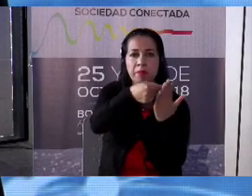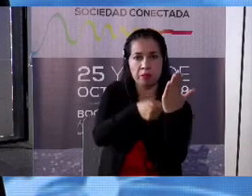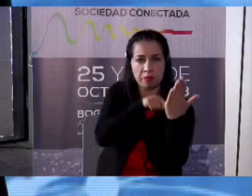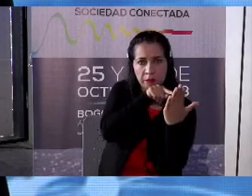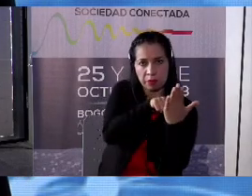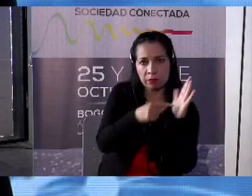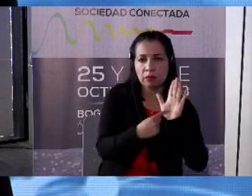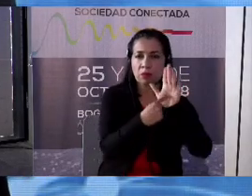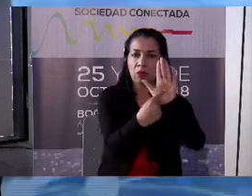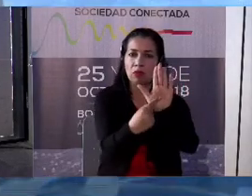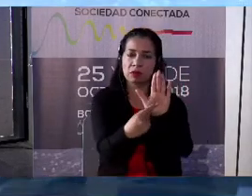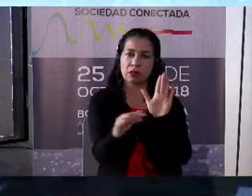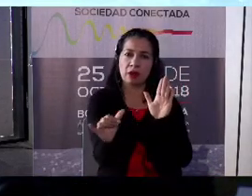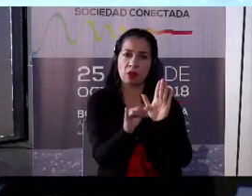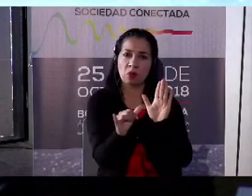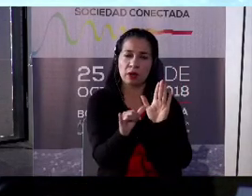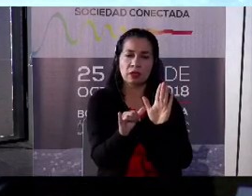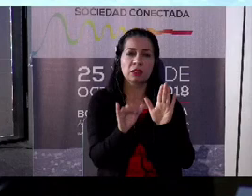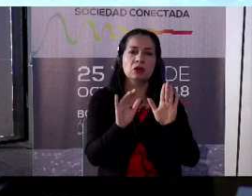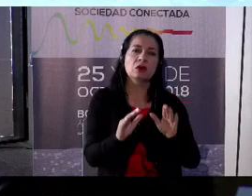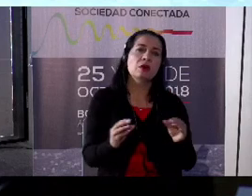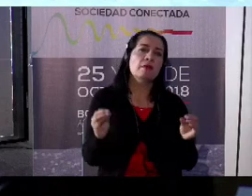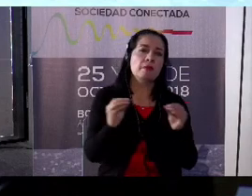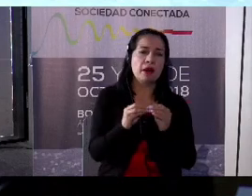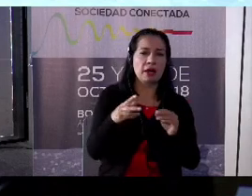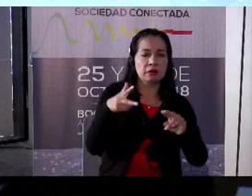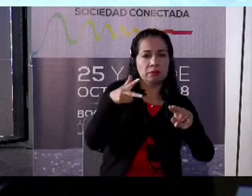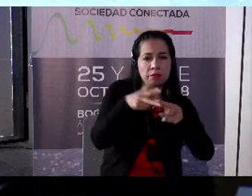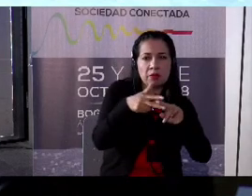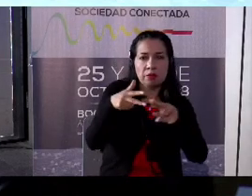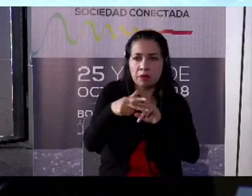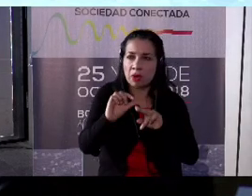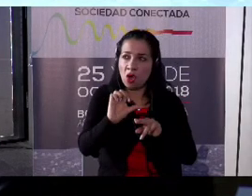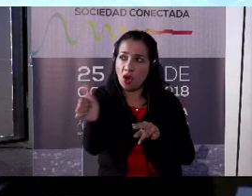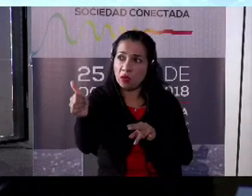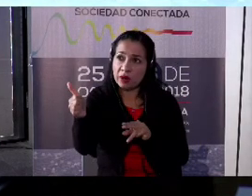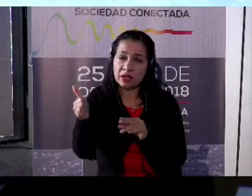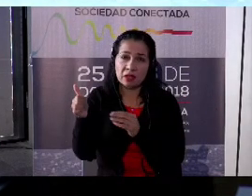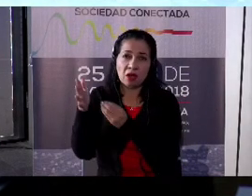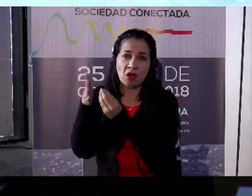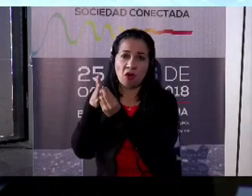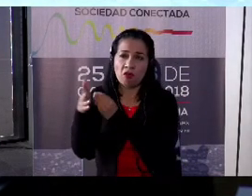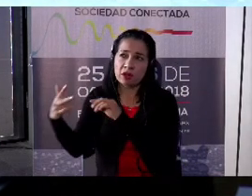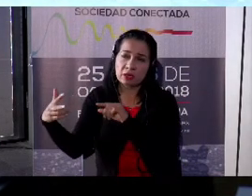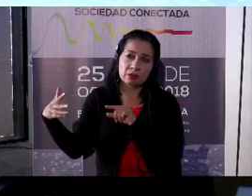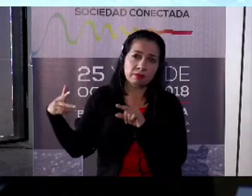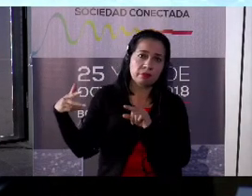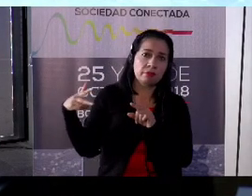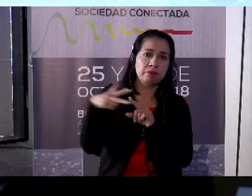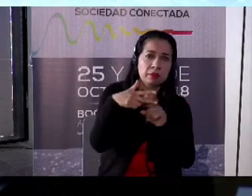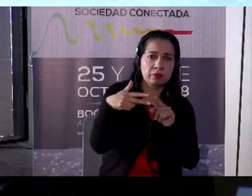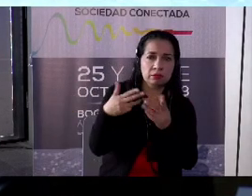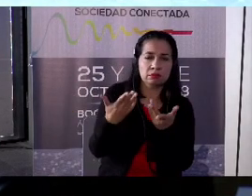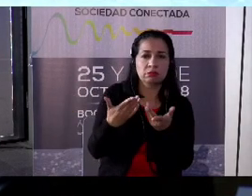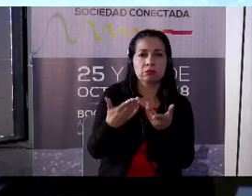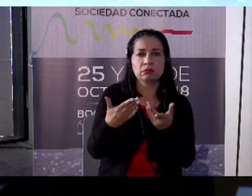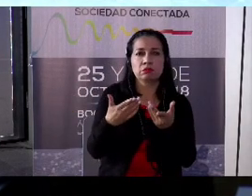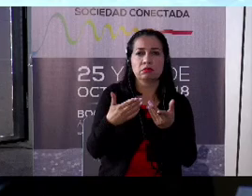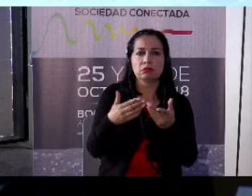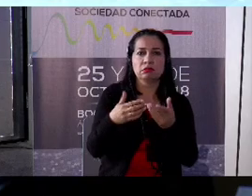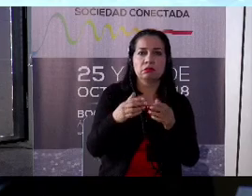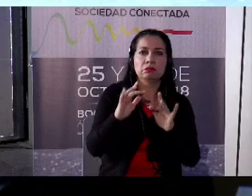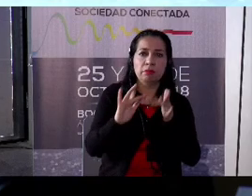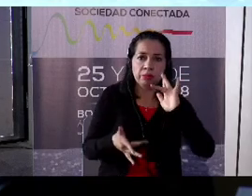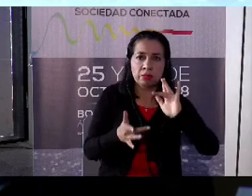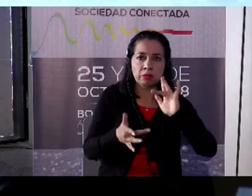también les garantiza baja interferencia de otras fuentes a la vez no sé cuántos de